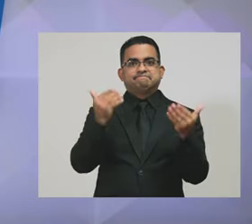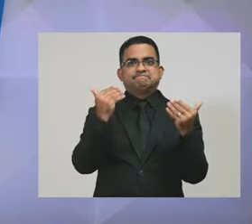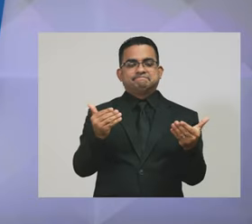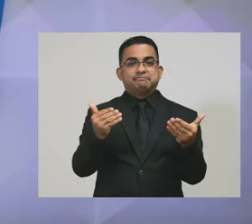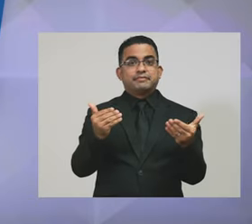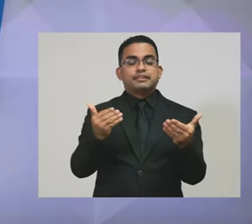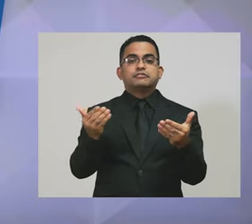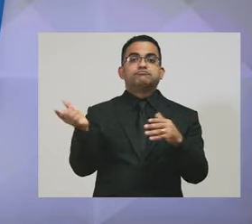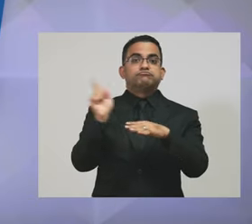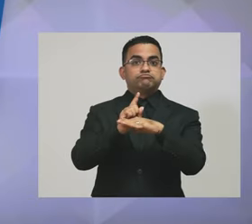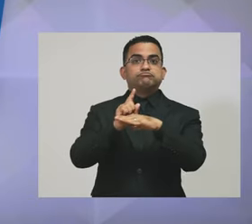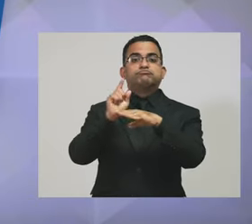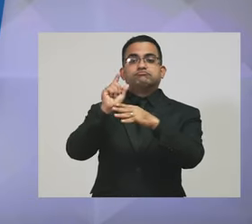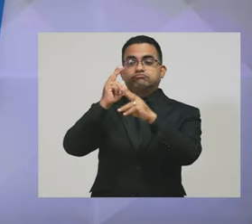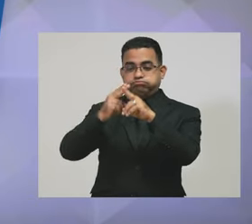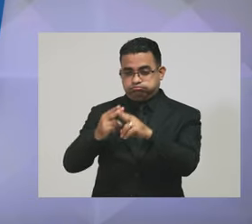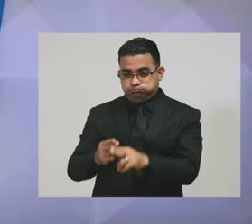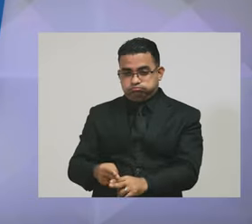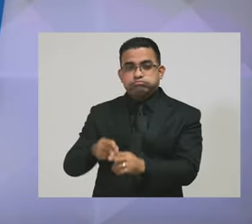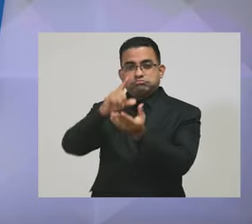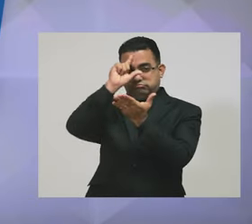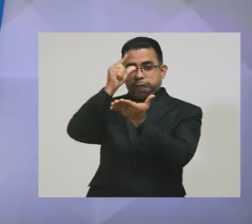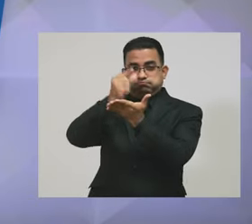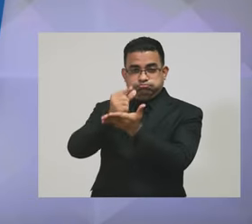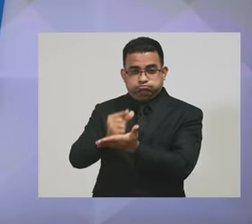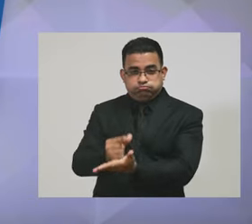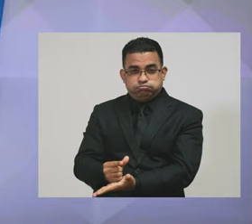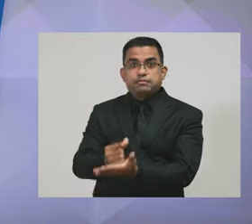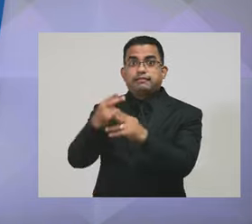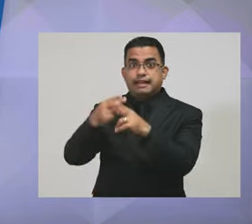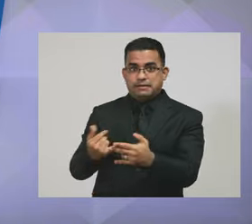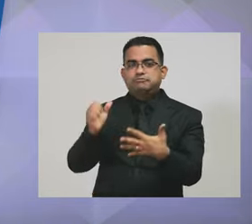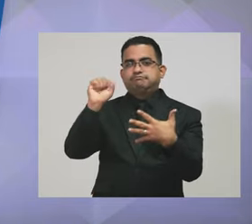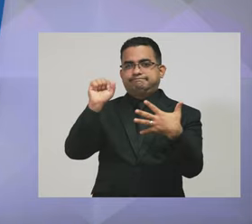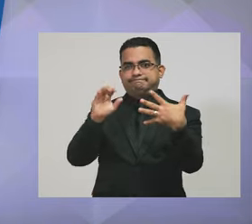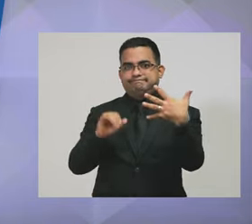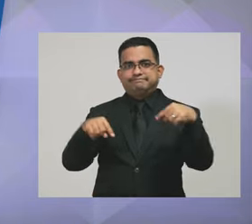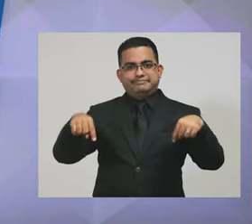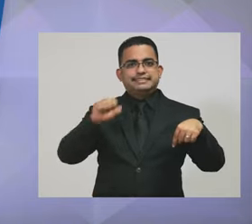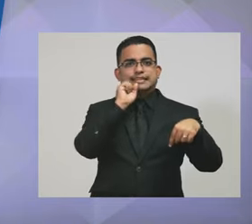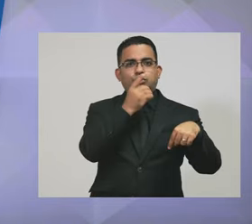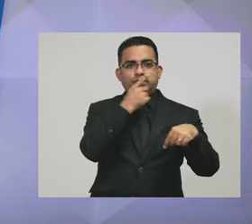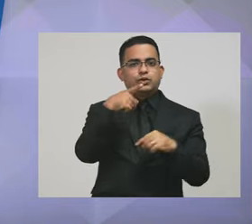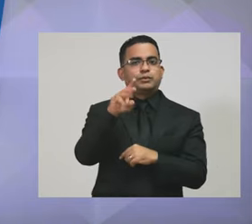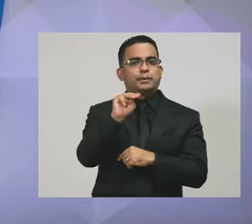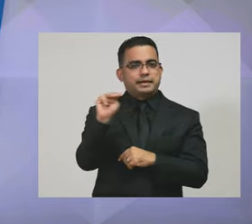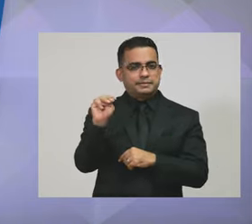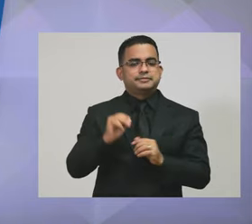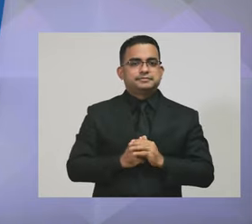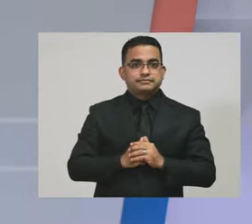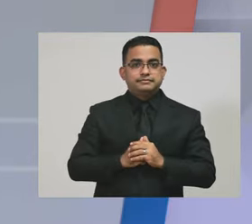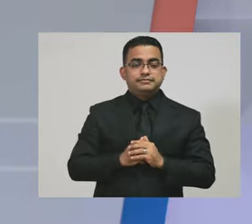procedemos de inmediato a la presentación de los graduandos de esta 70ª primera graduación extraordinaria del campus de